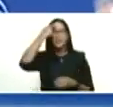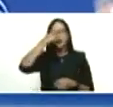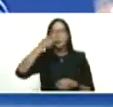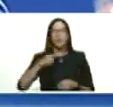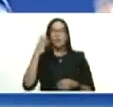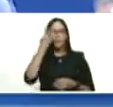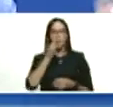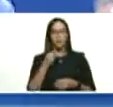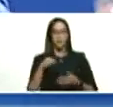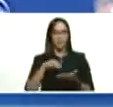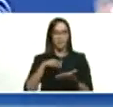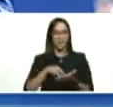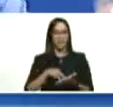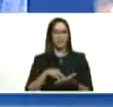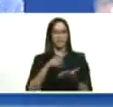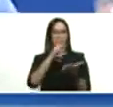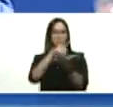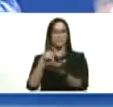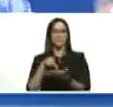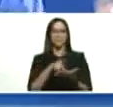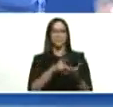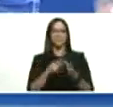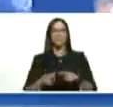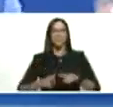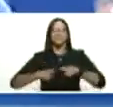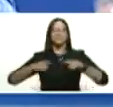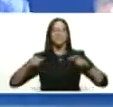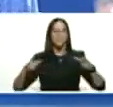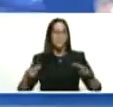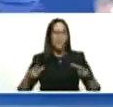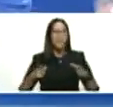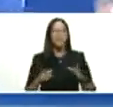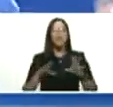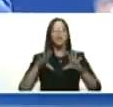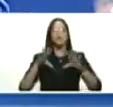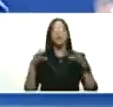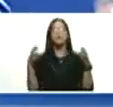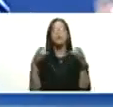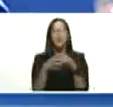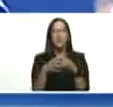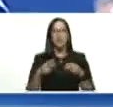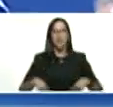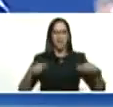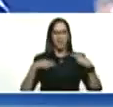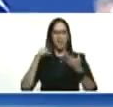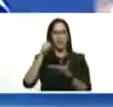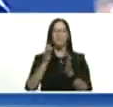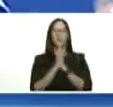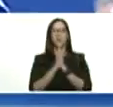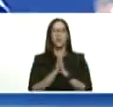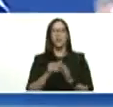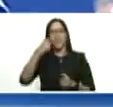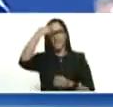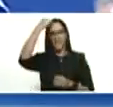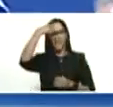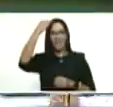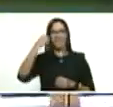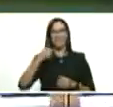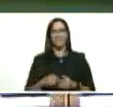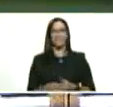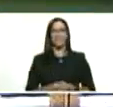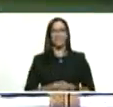Miranda el despliegue, el crecimiento, la consolidación y la vida de los CLAP? Por favor, Héctor